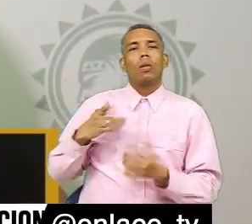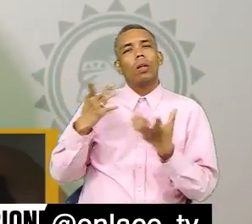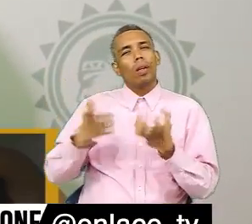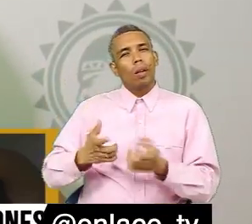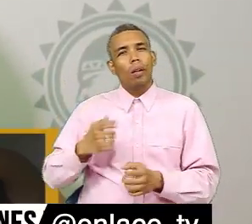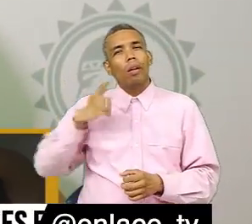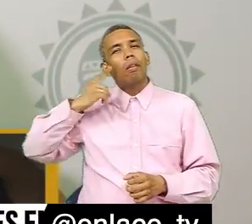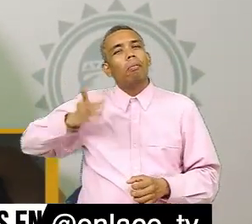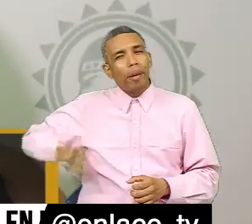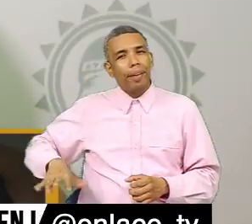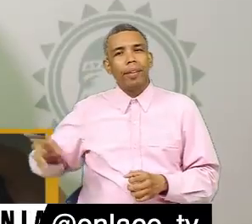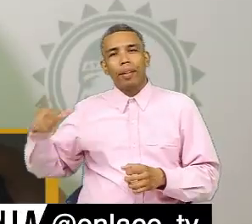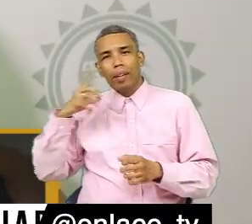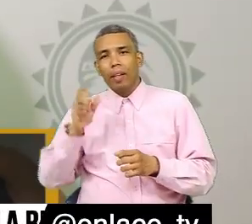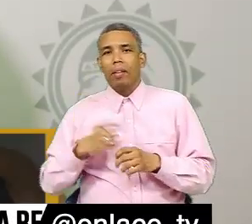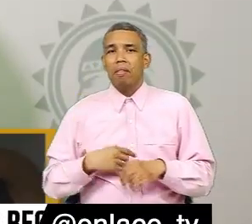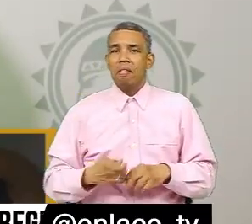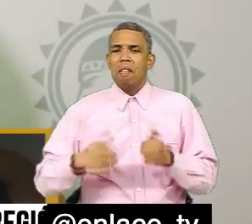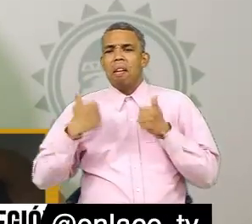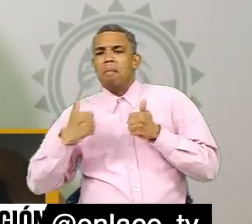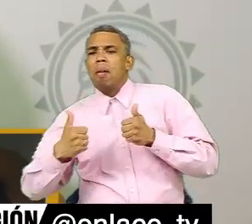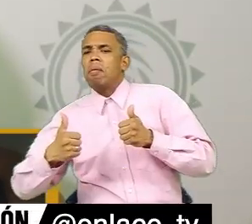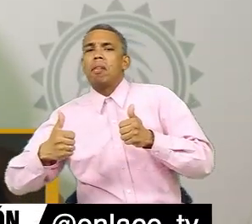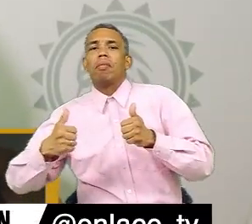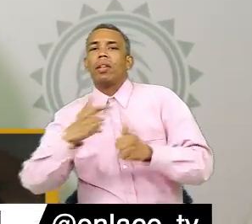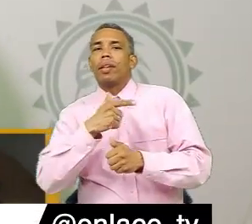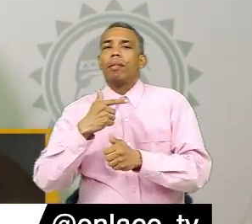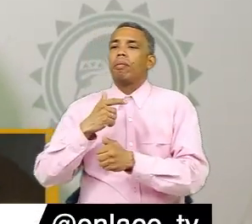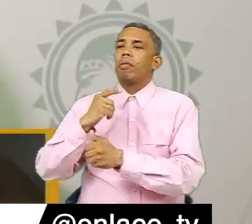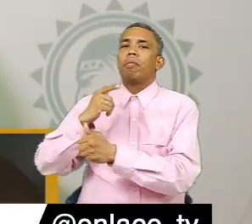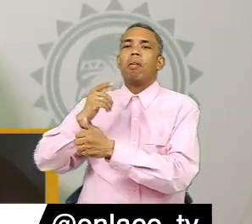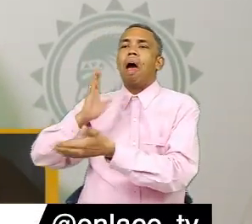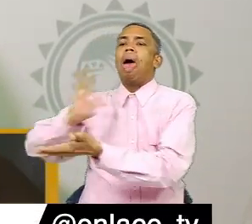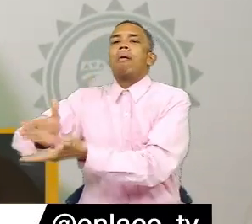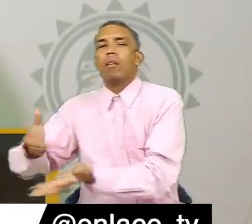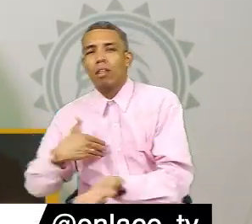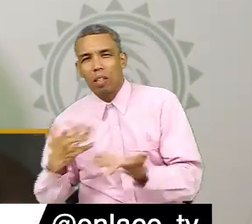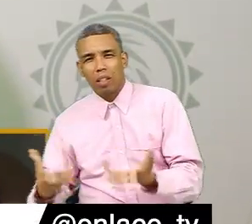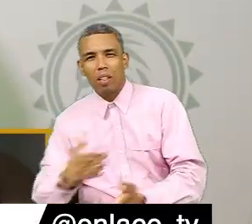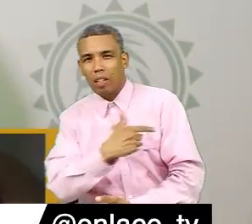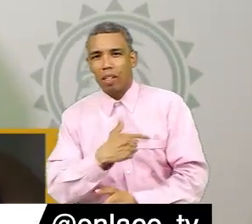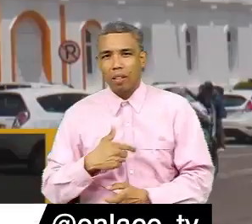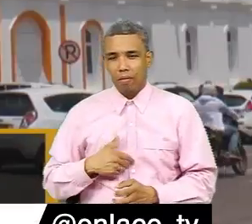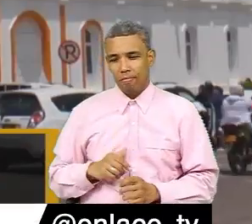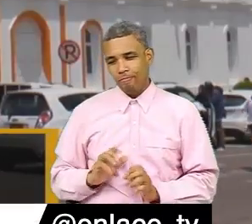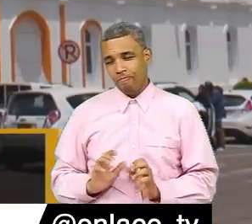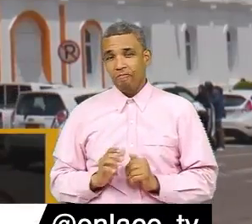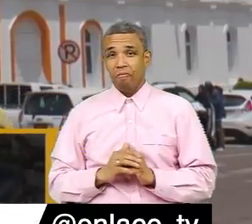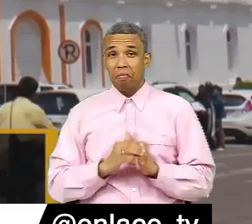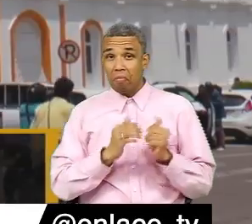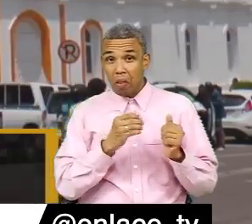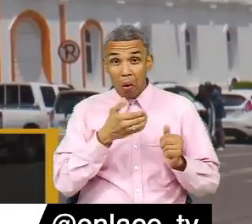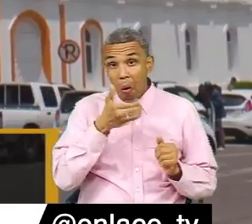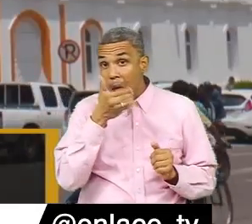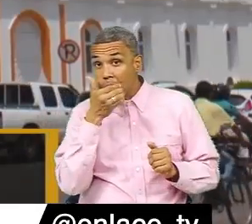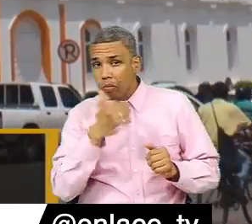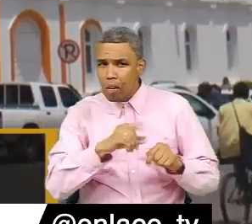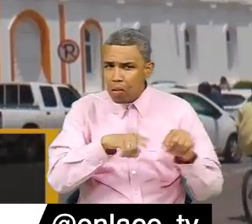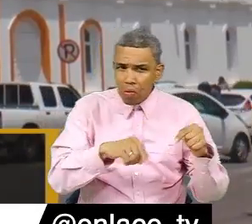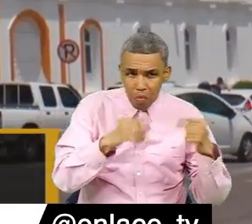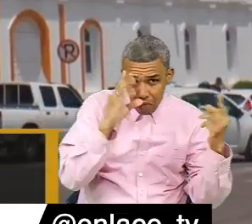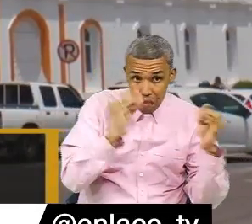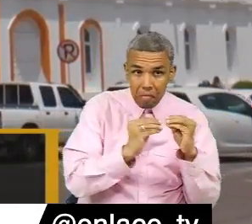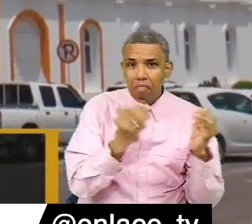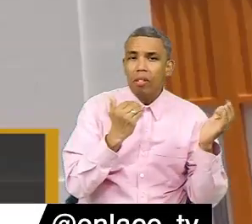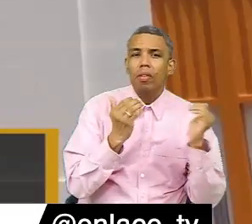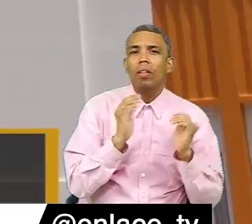creo que todo esto ha sido de verdad una marrullería que se ha querido inventar unos pocos. Con respecto a la posible